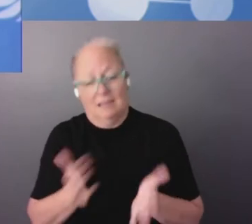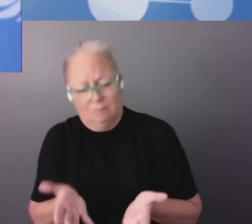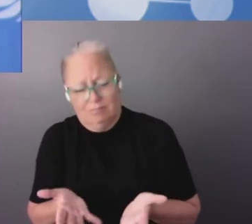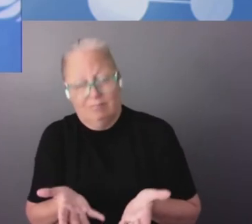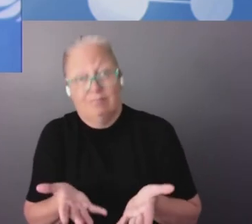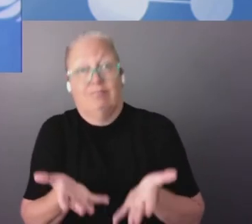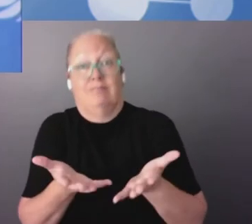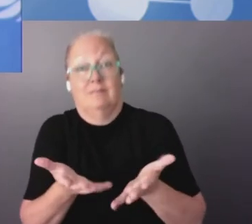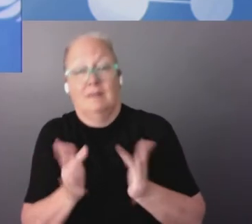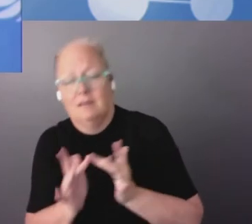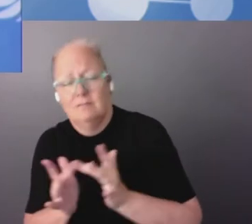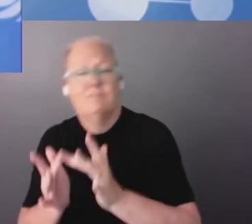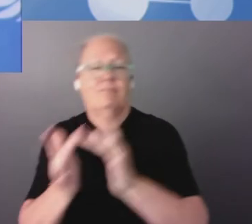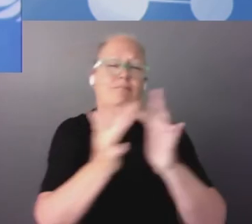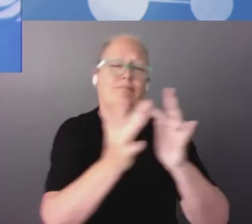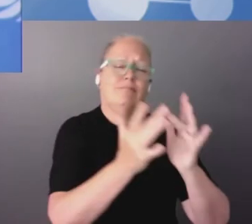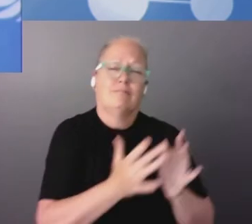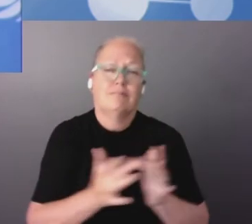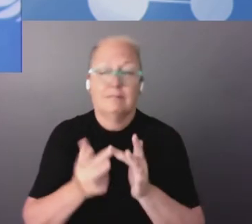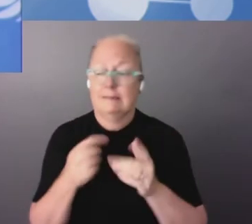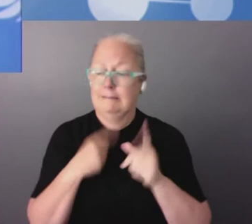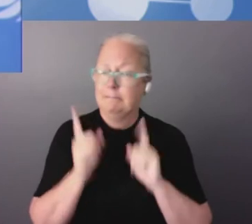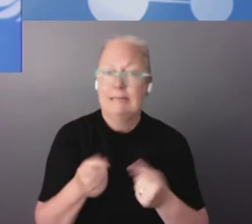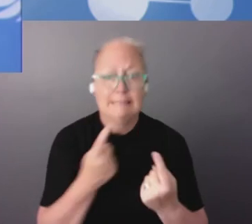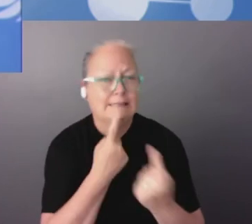hemos aprendido durante la pandemia COVID-19